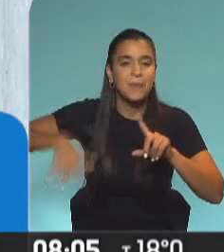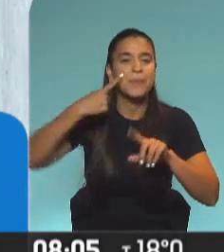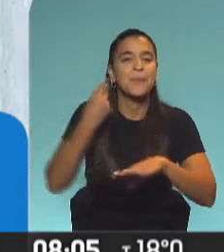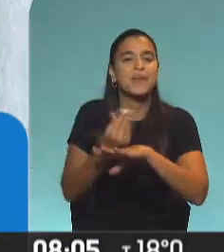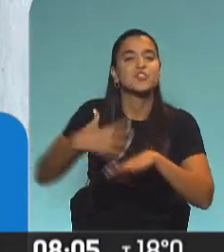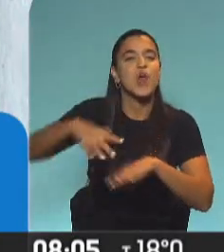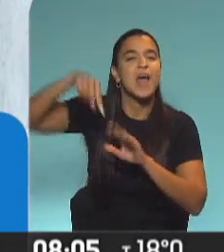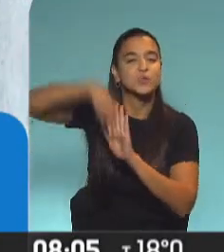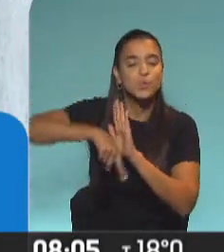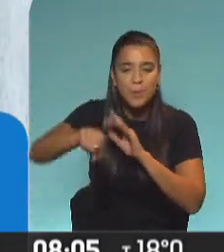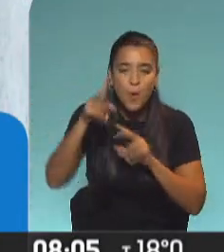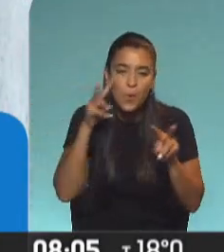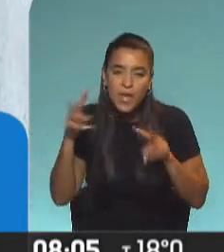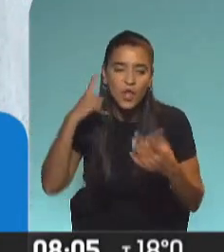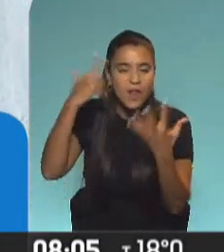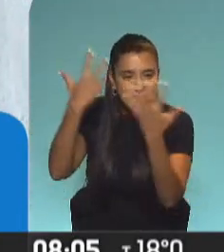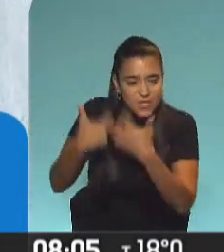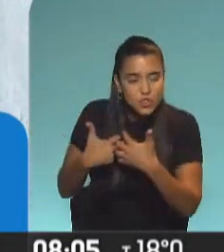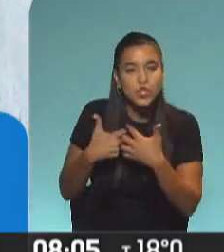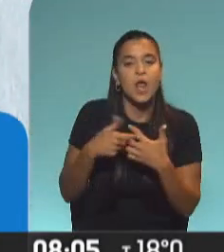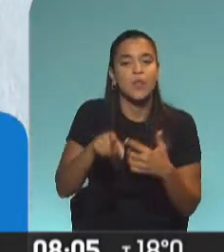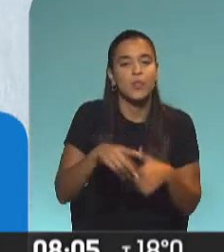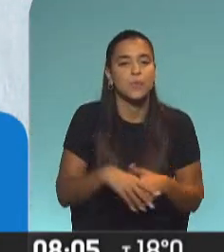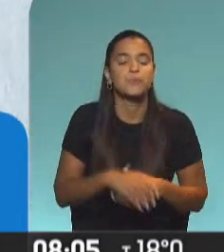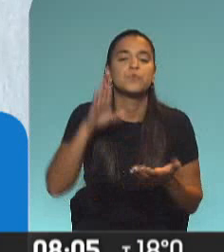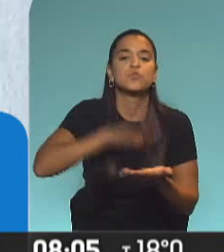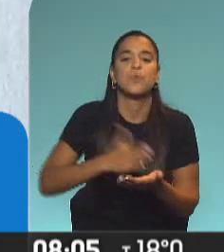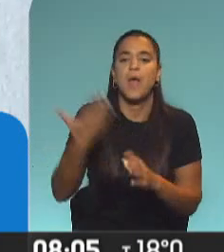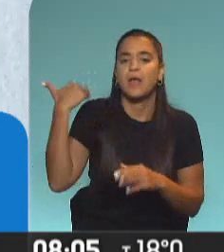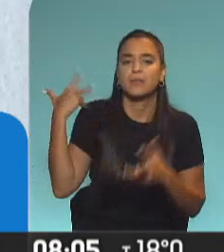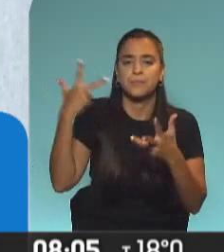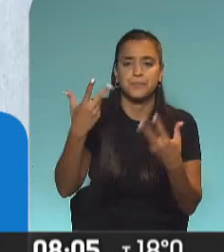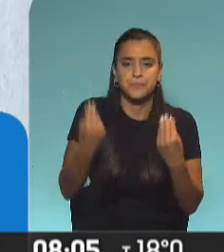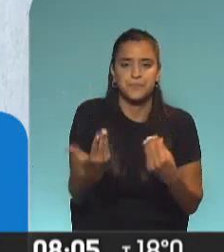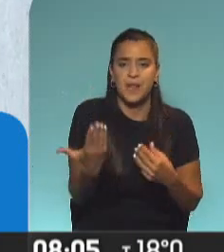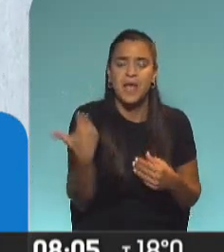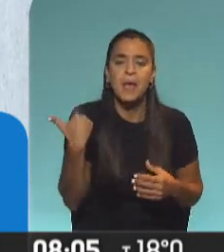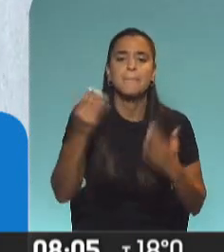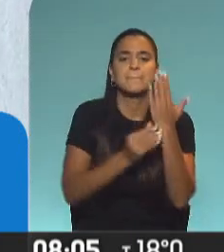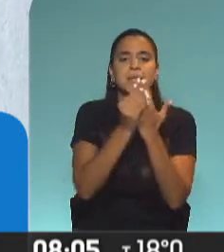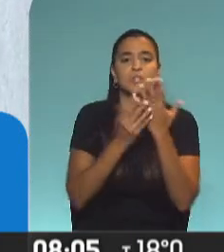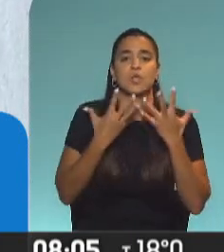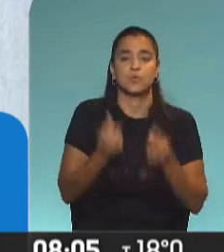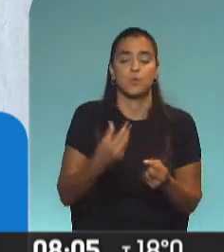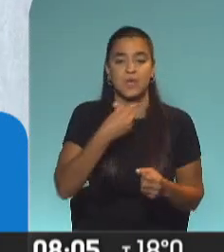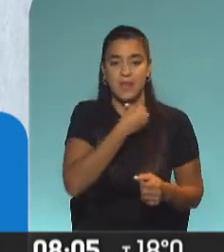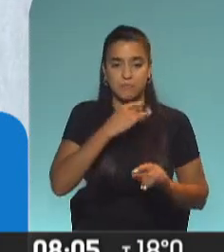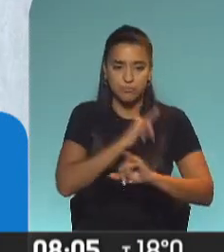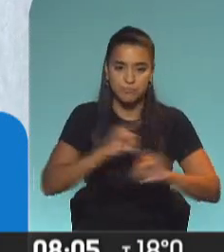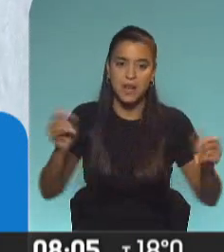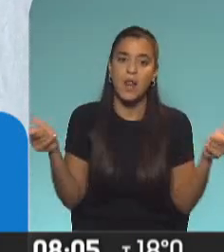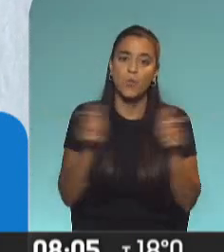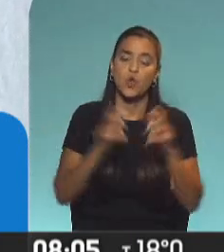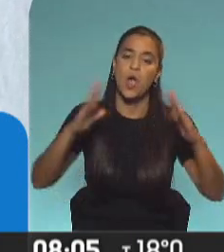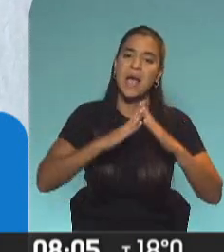estamos viendo y reflexionando, Alejandro, Silvia, les digo a ustedes, sobre lo dicho en la jornada de ayer por el ministro de Salud, Ginés González García. Hubo una reunión en